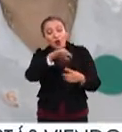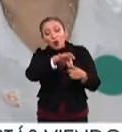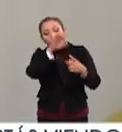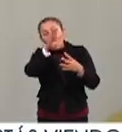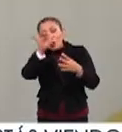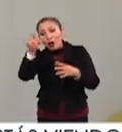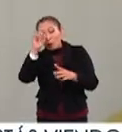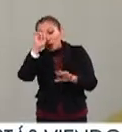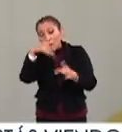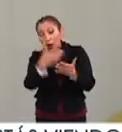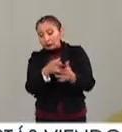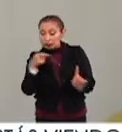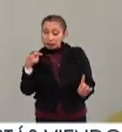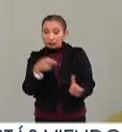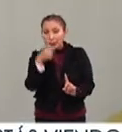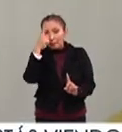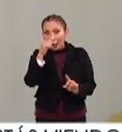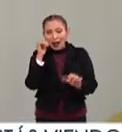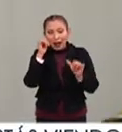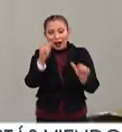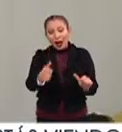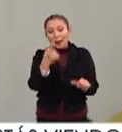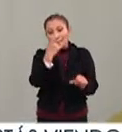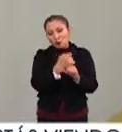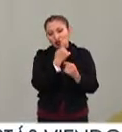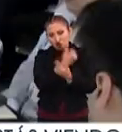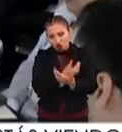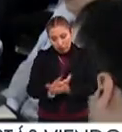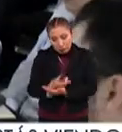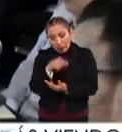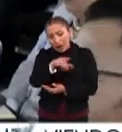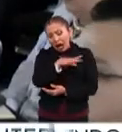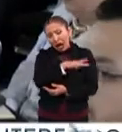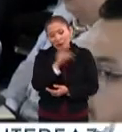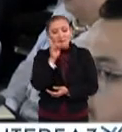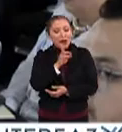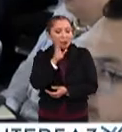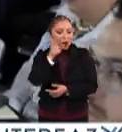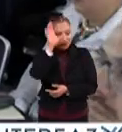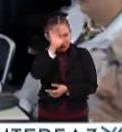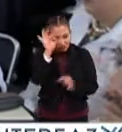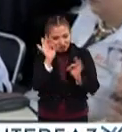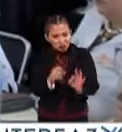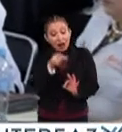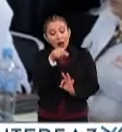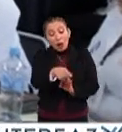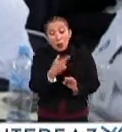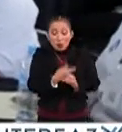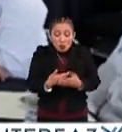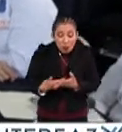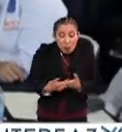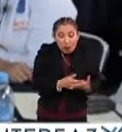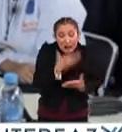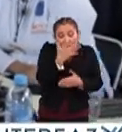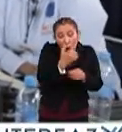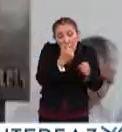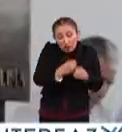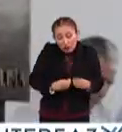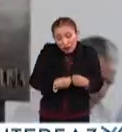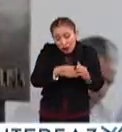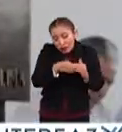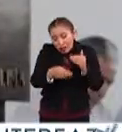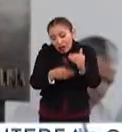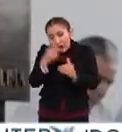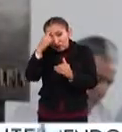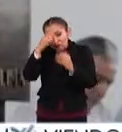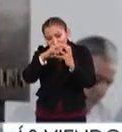destacaron propuestas enfocadas a atender la primera infancia, pues existe evidencia científica de que en los primeros 5 años de vida,